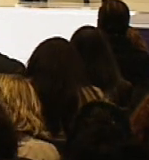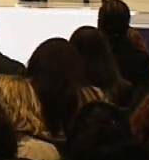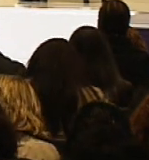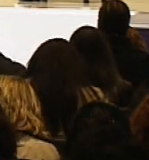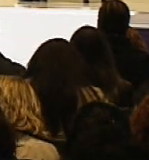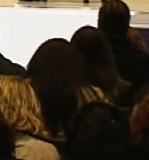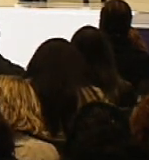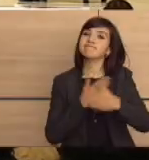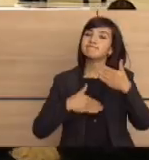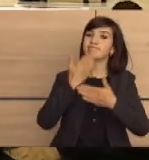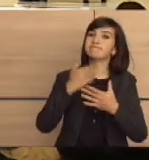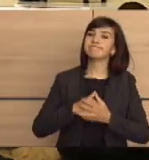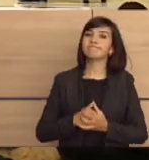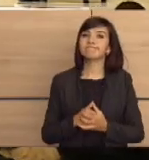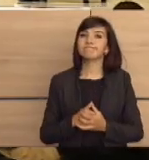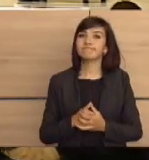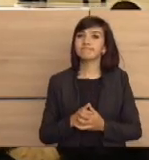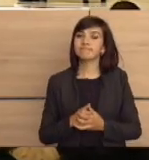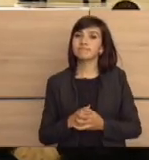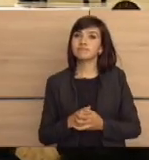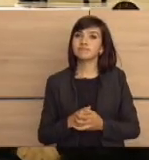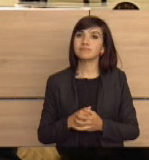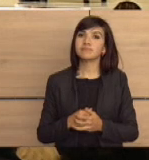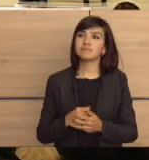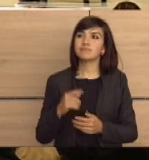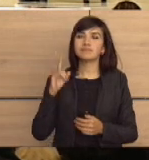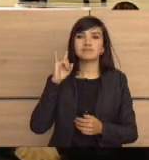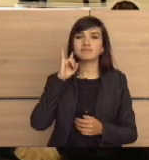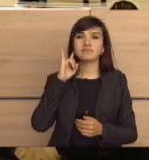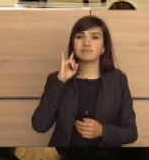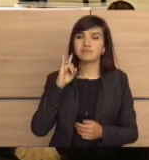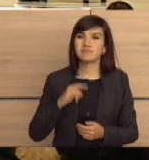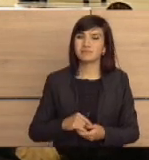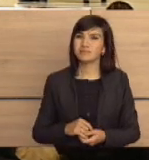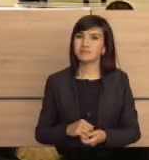Yo diría, y me quedaría alrededor de un solo concepto,